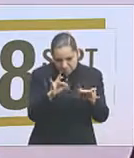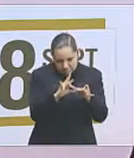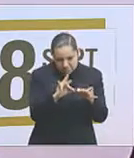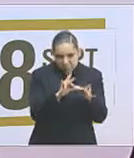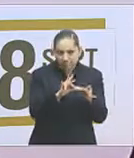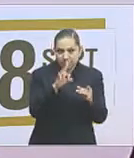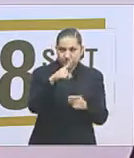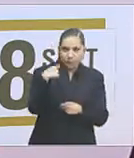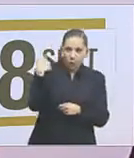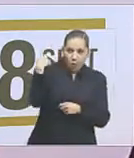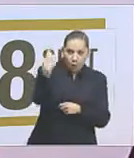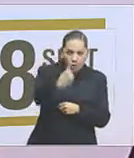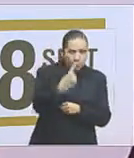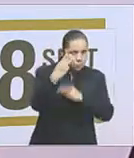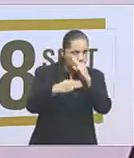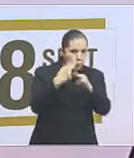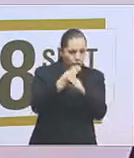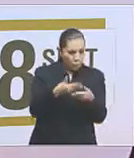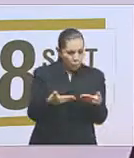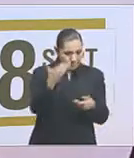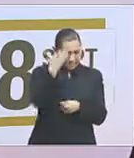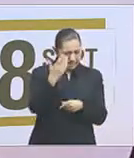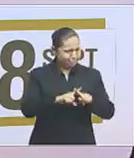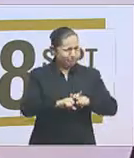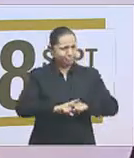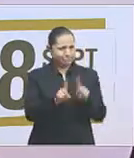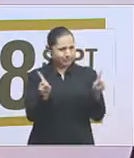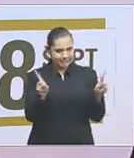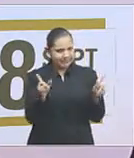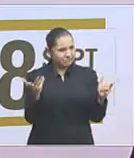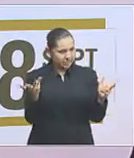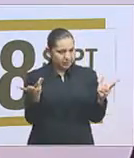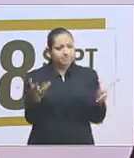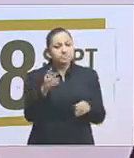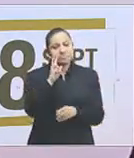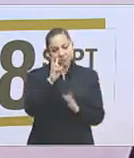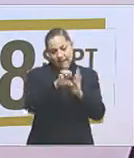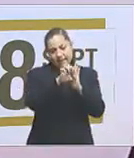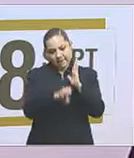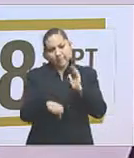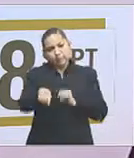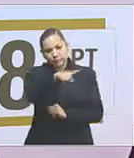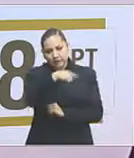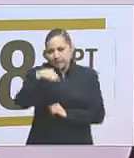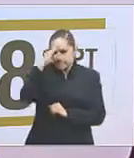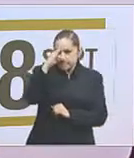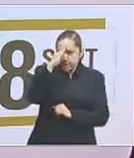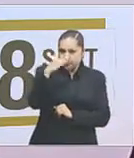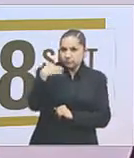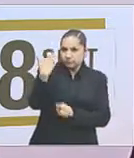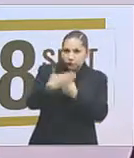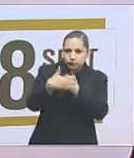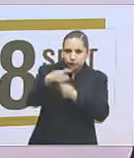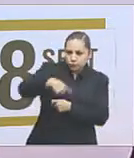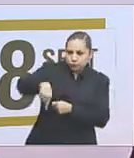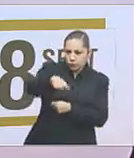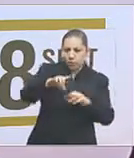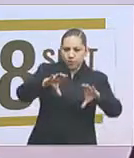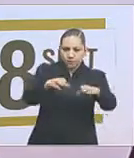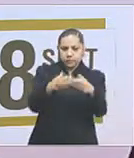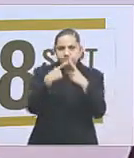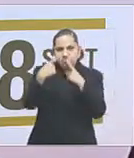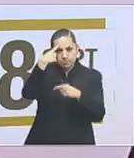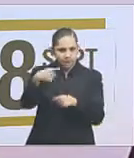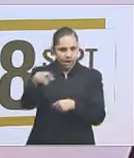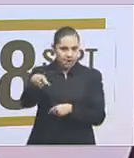ustedes hubieran puesto su dinero en la mesa para determinar qué sucedería break shit que se echaría tras el plebiscito de la paz en